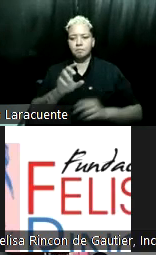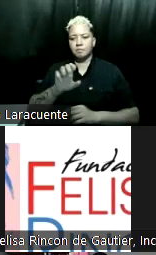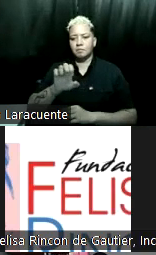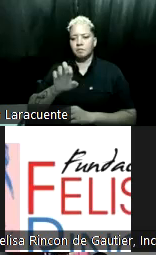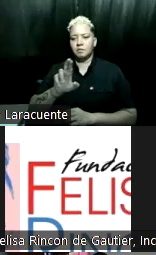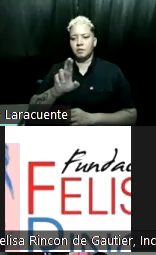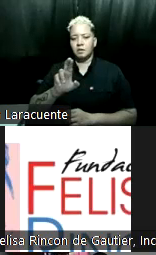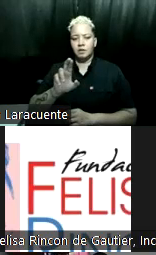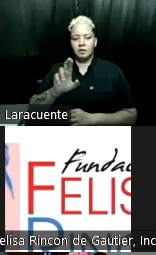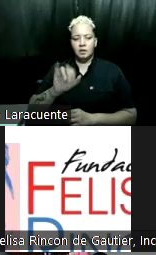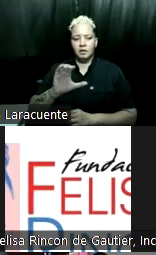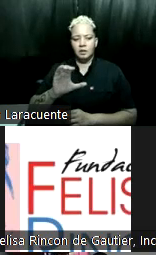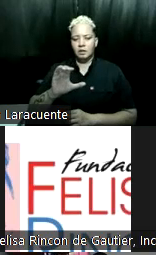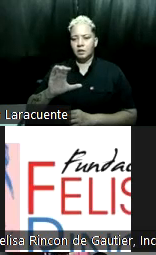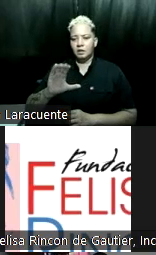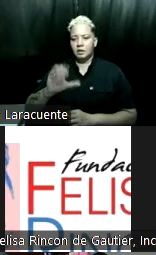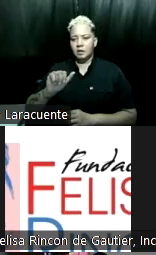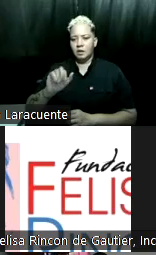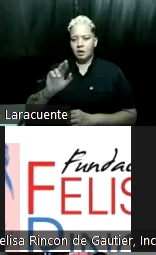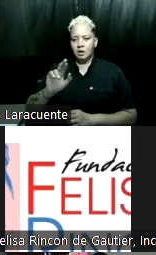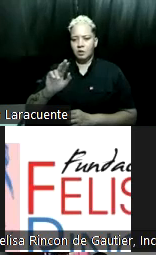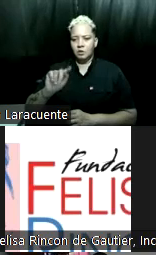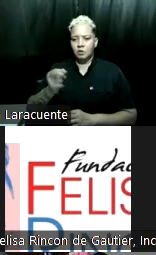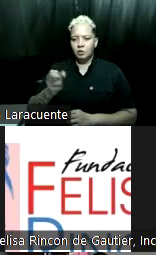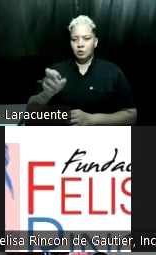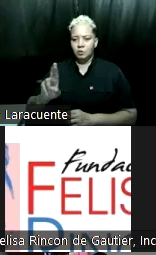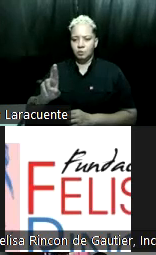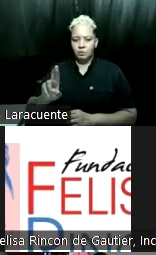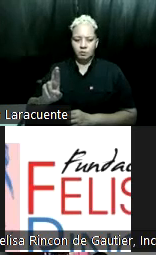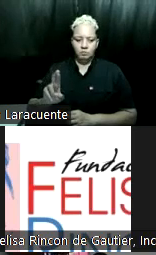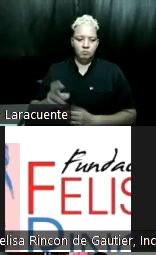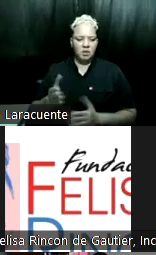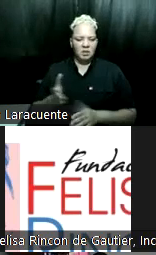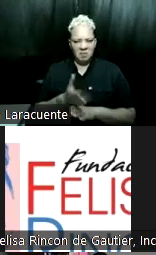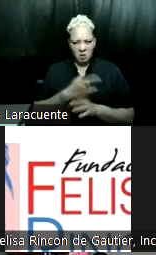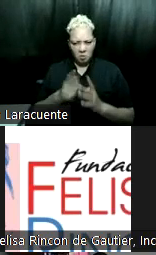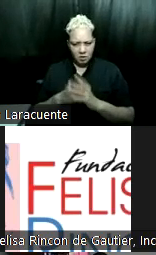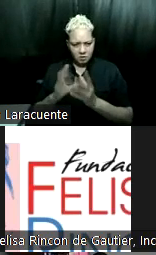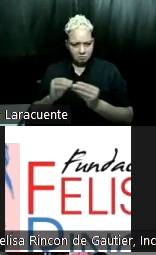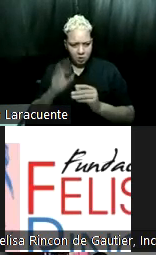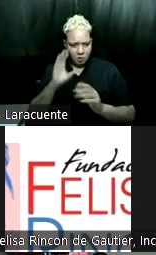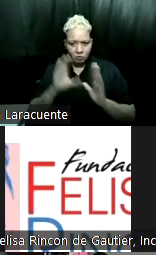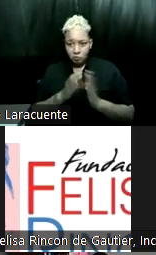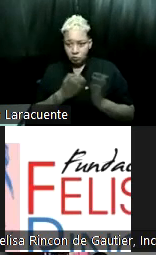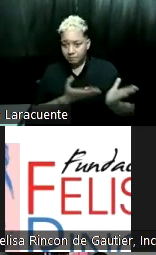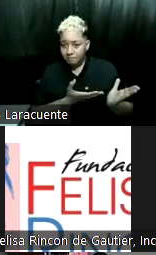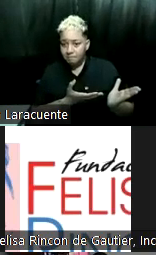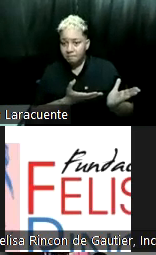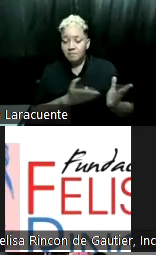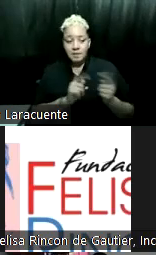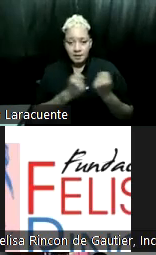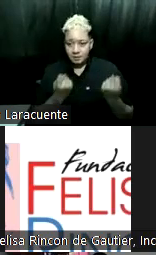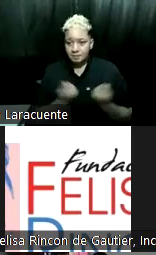Blair. Antes de pasar al narrativo, otra imagen que quiero compartir con ustedes, la imagen del